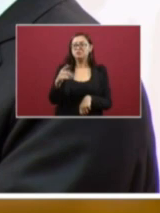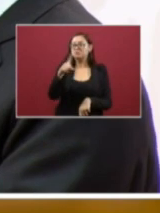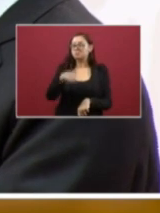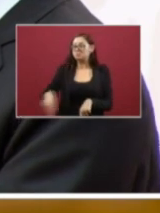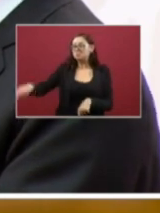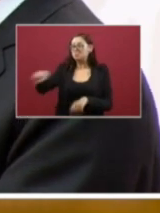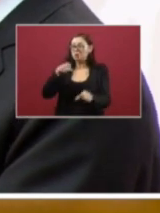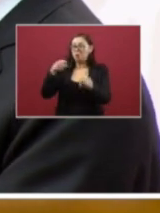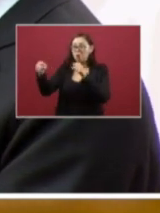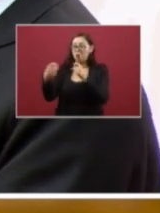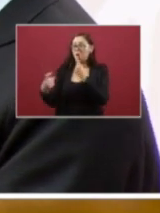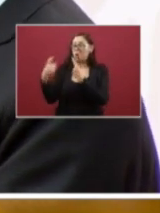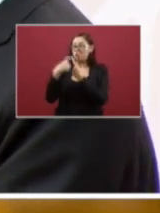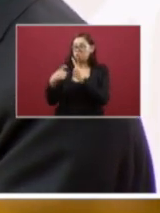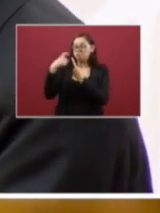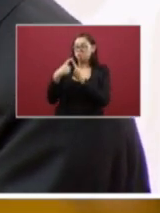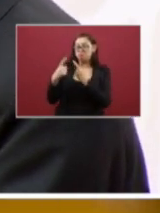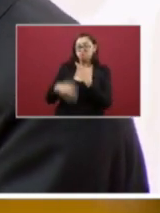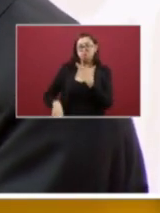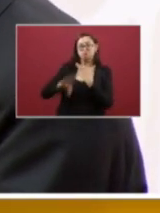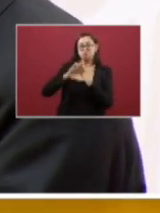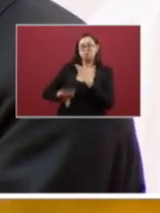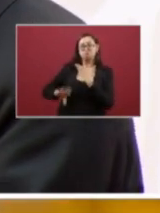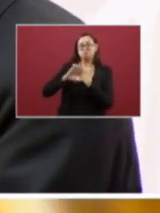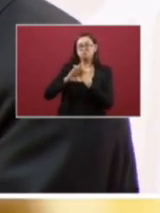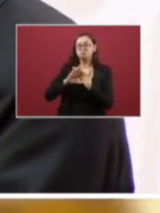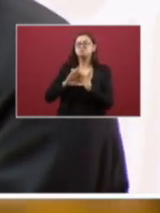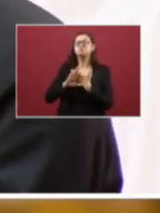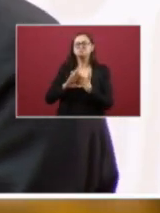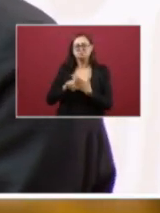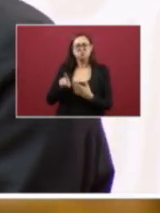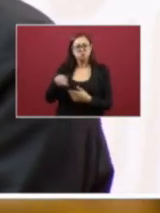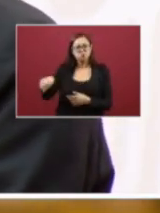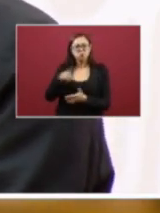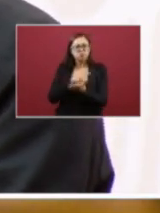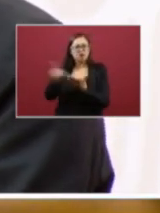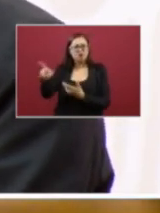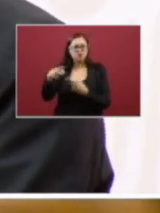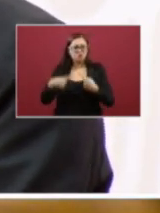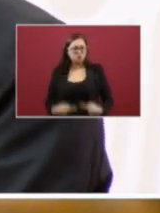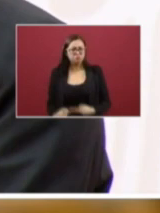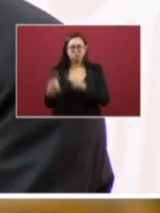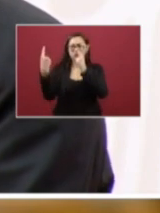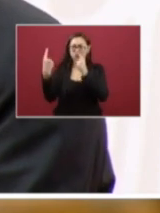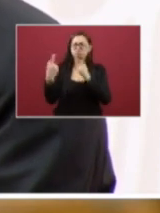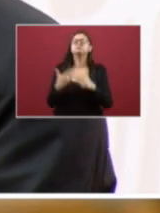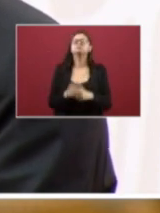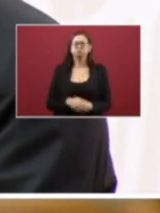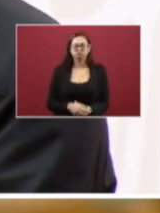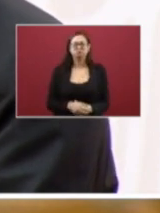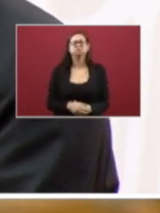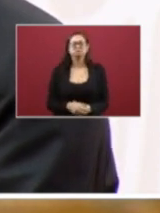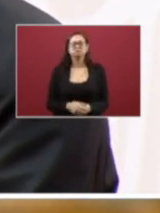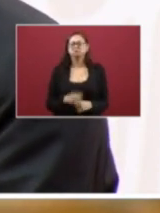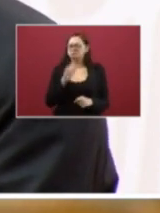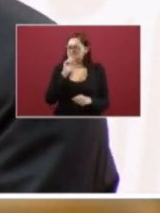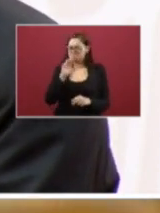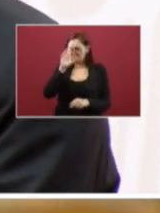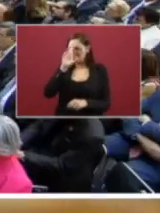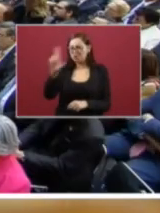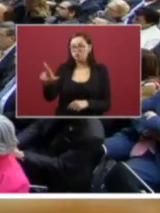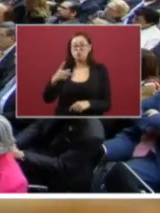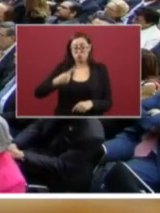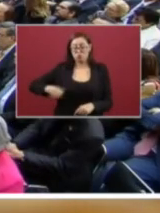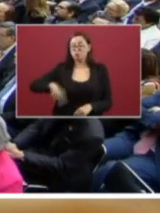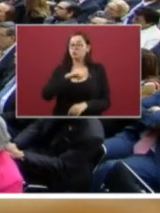cosas. Porque el que escribió esto, uh-huh, y ve nomás lo que está pensando, uh-huh, es totalmente... Somos los buenos y el que no